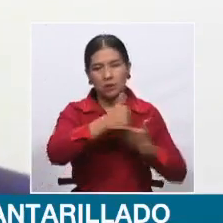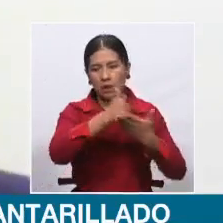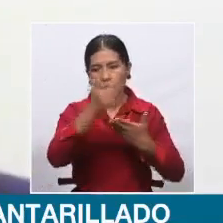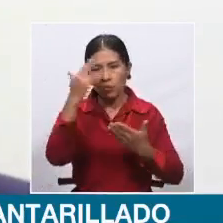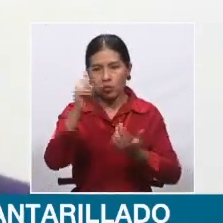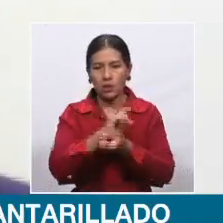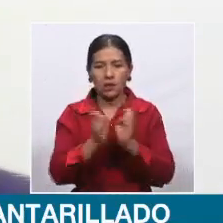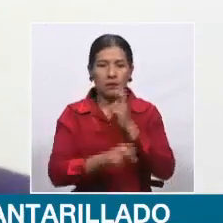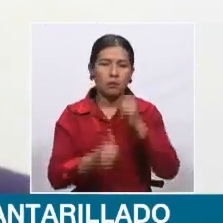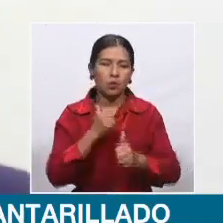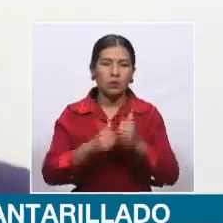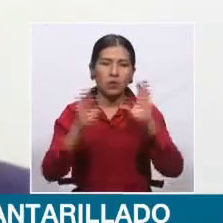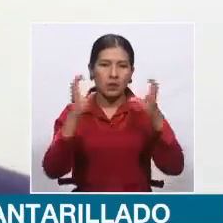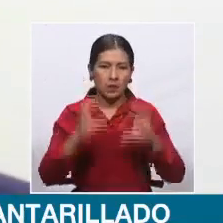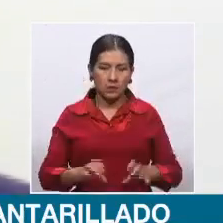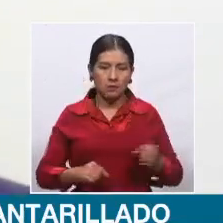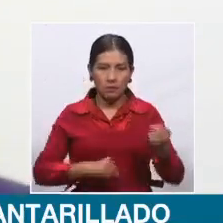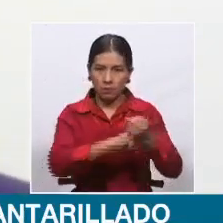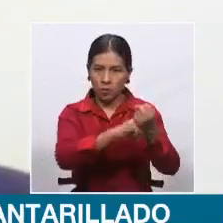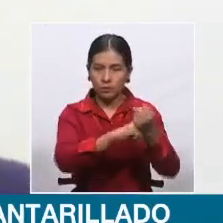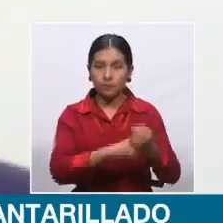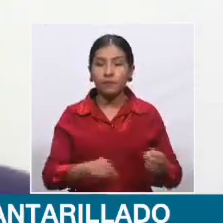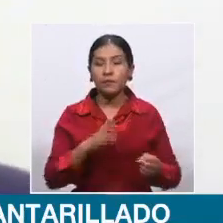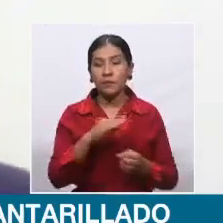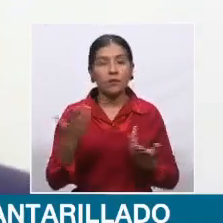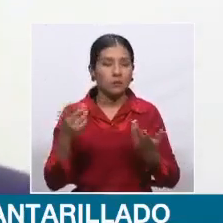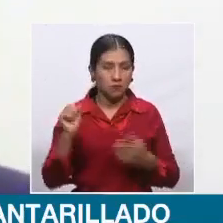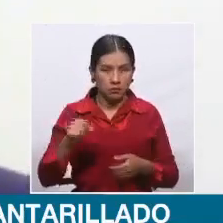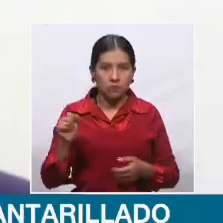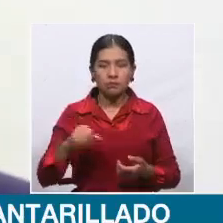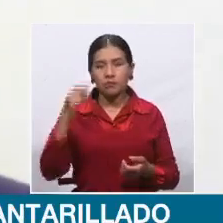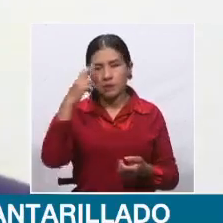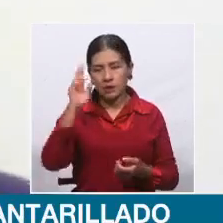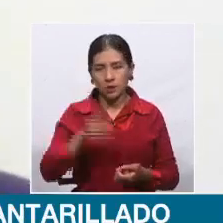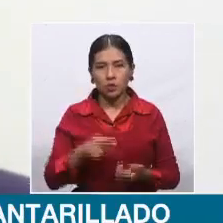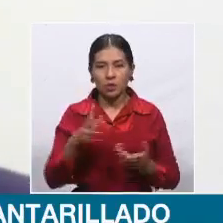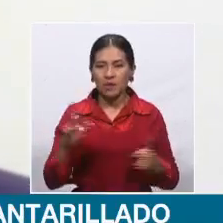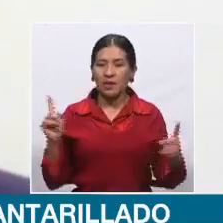efectos del cambio climático, ¿no? Evidentemente,